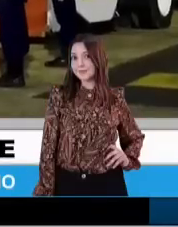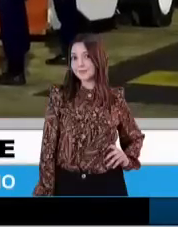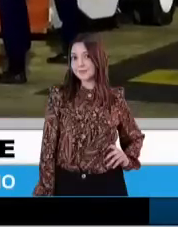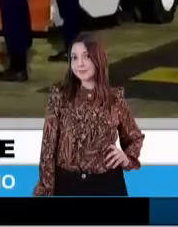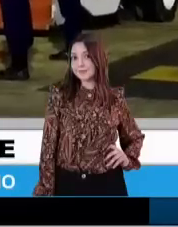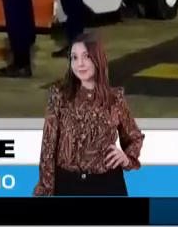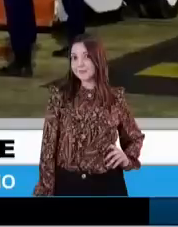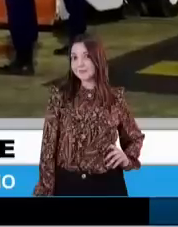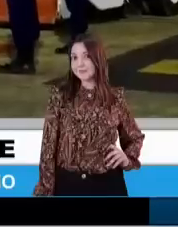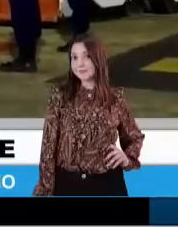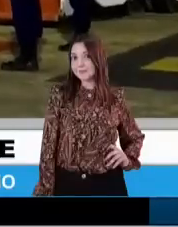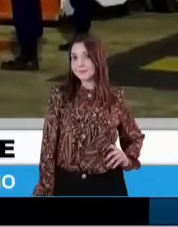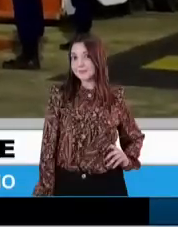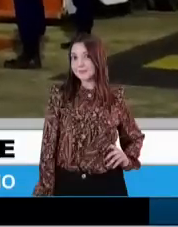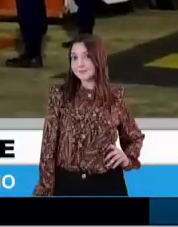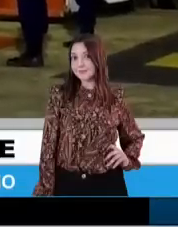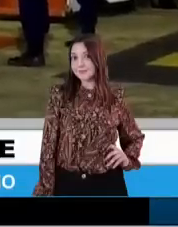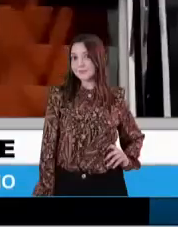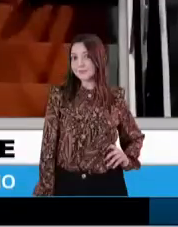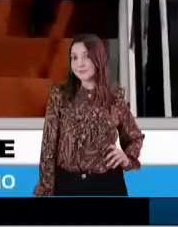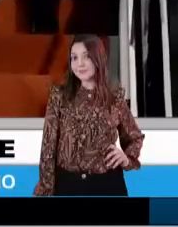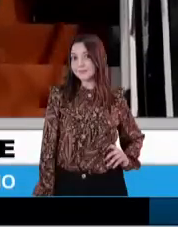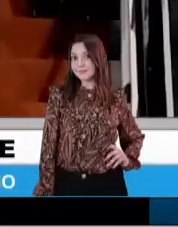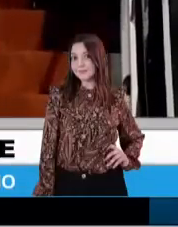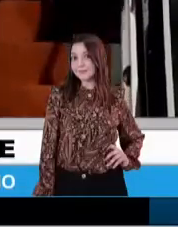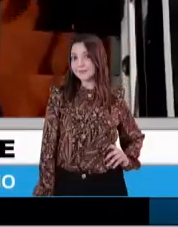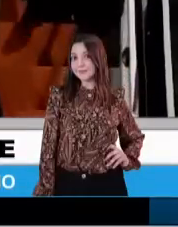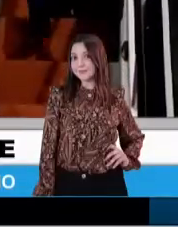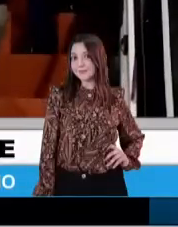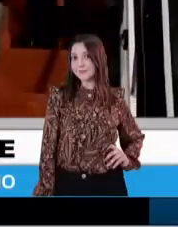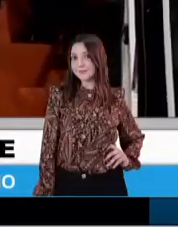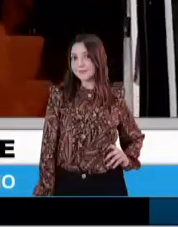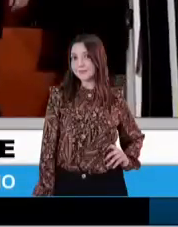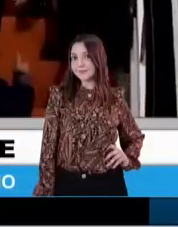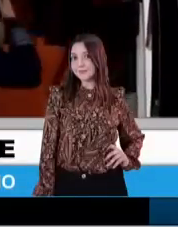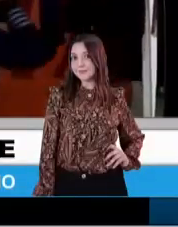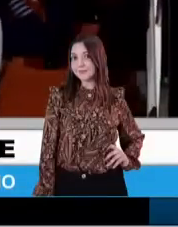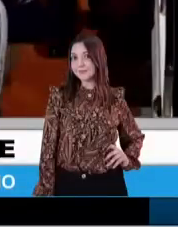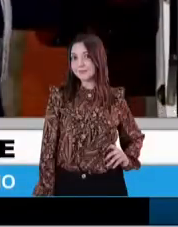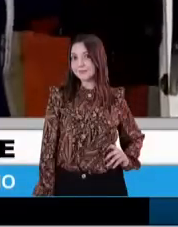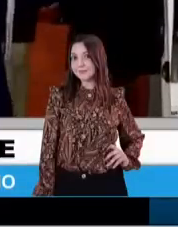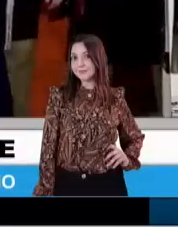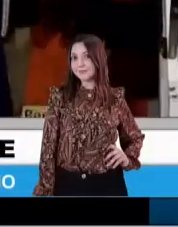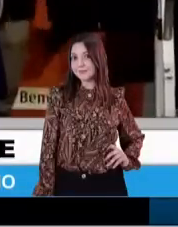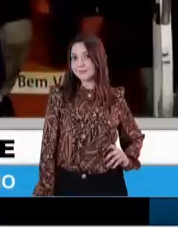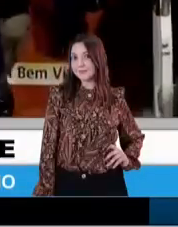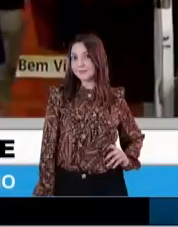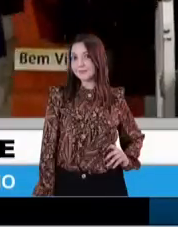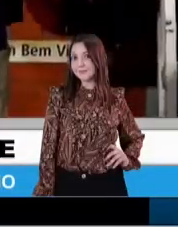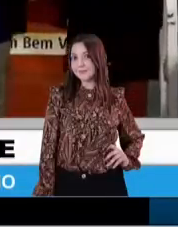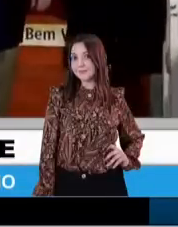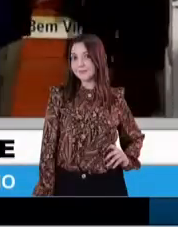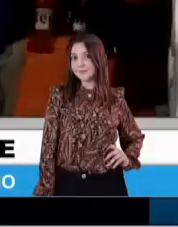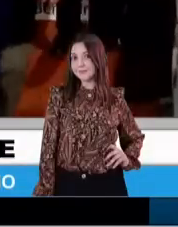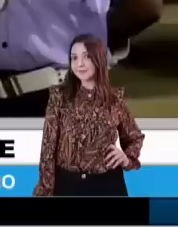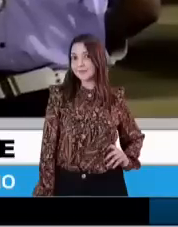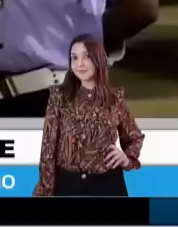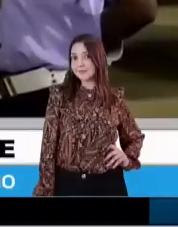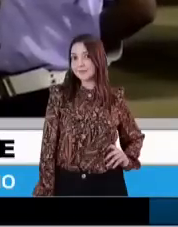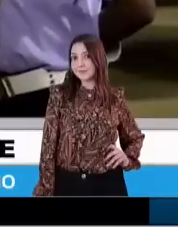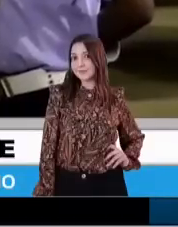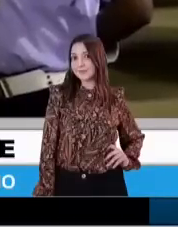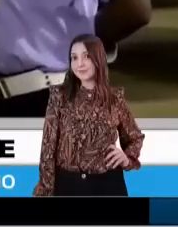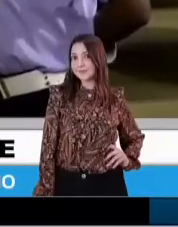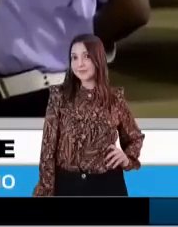personalmente, volviendo a ser el presidente de Brasil. Está también lo que diga nuestro presidente en relación a lo que el mismo Lula ayer mencionaba, en